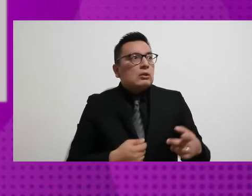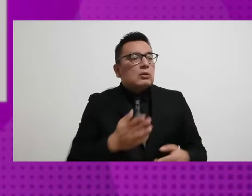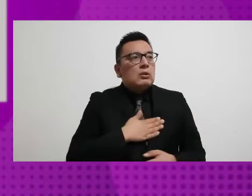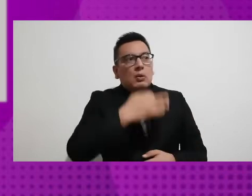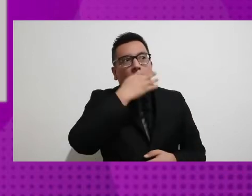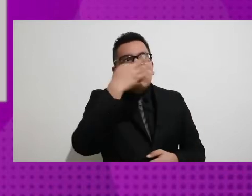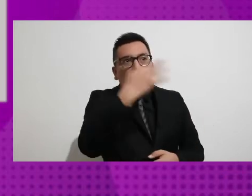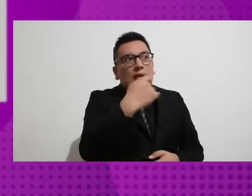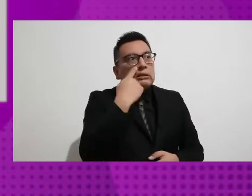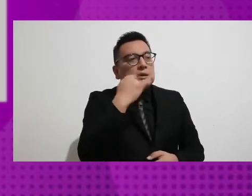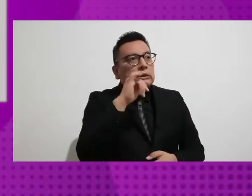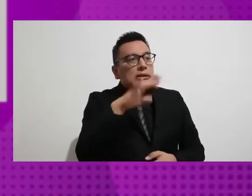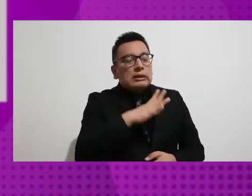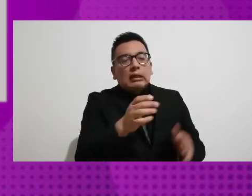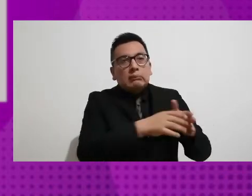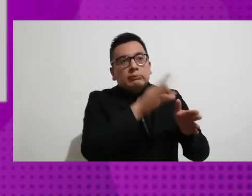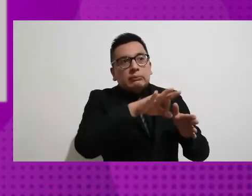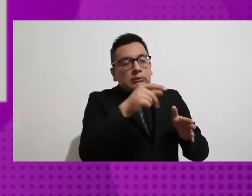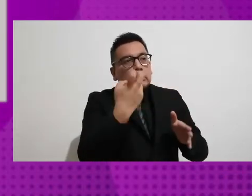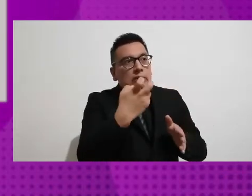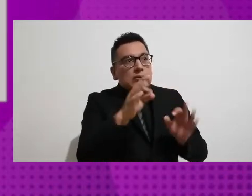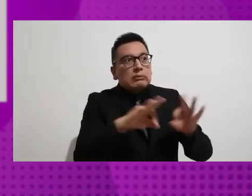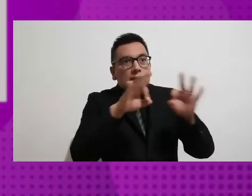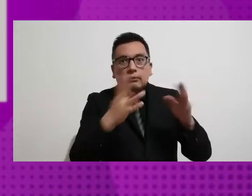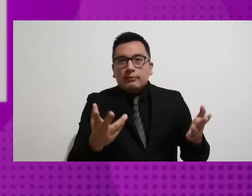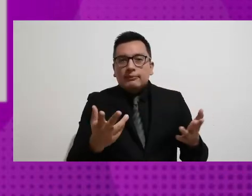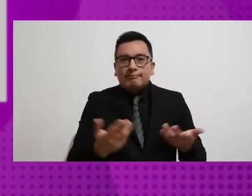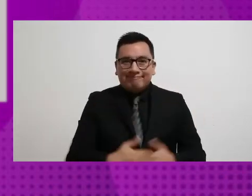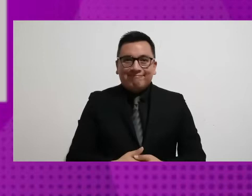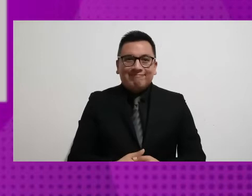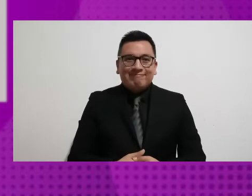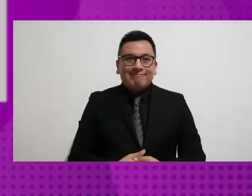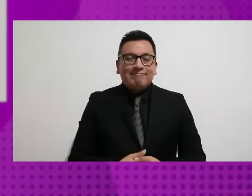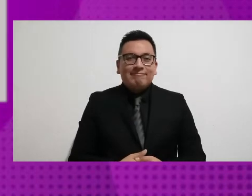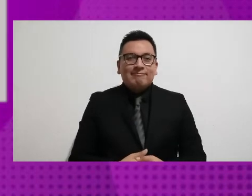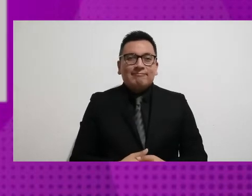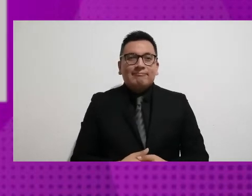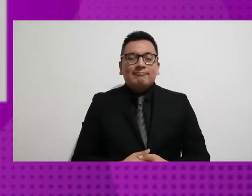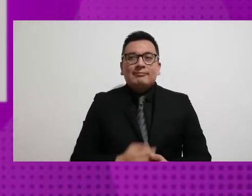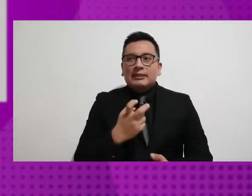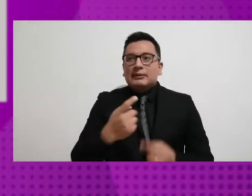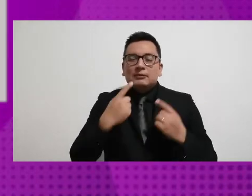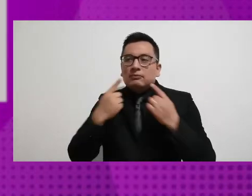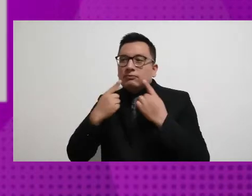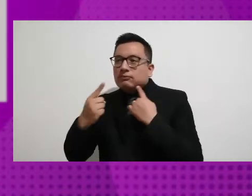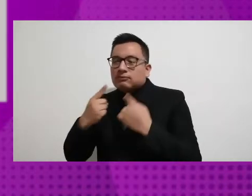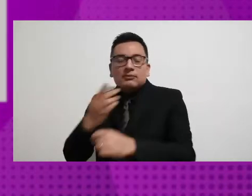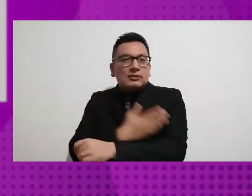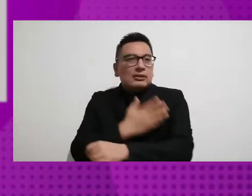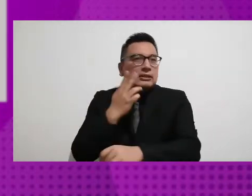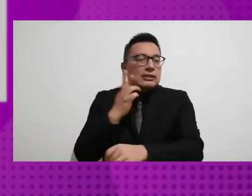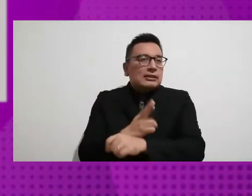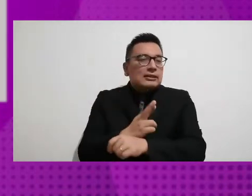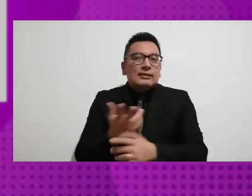iba a haber elecciones y que tenían que ir a elegir a sus representantes. Y esta coordinación y esta